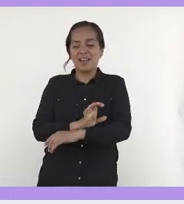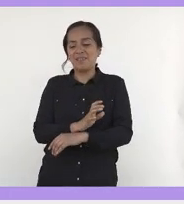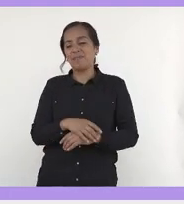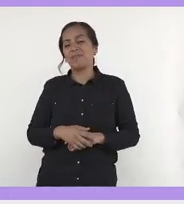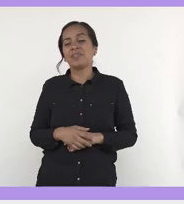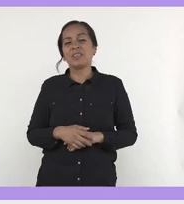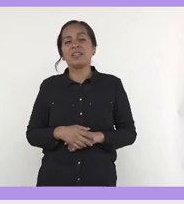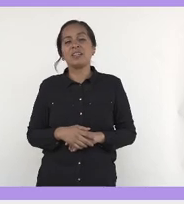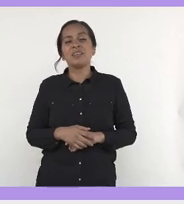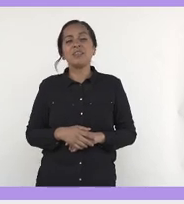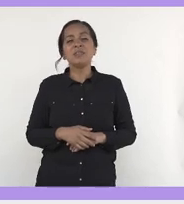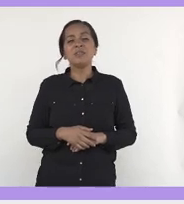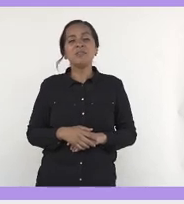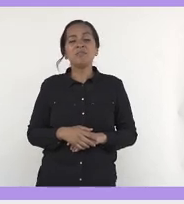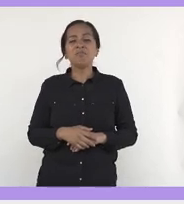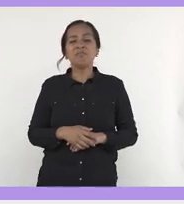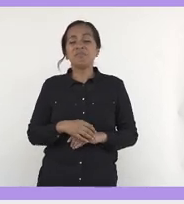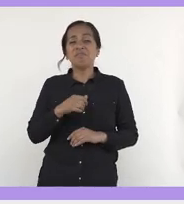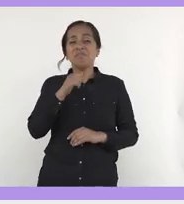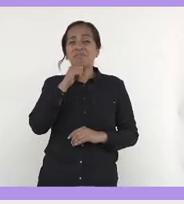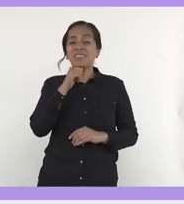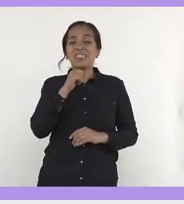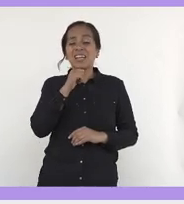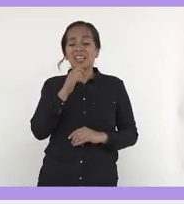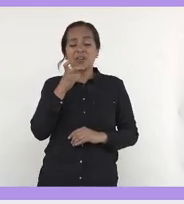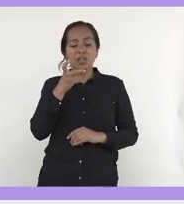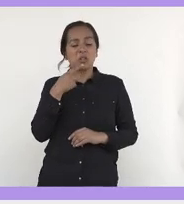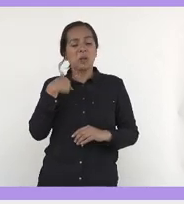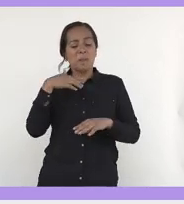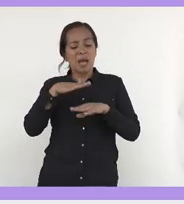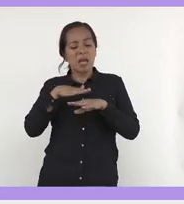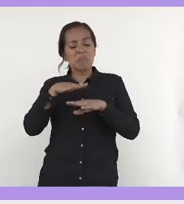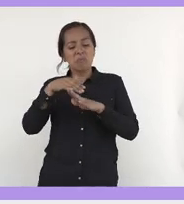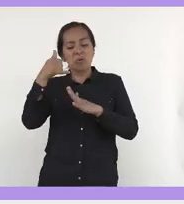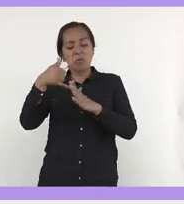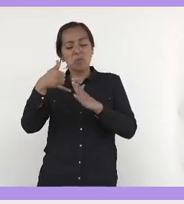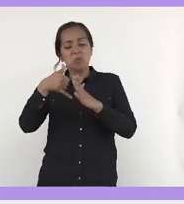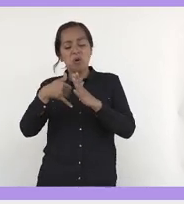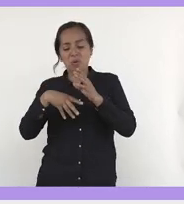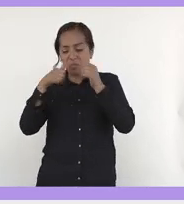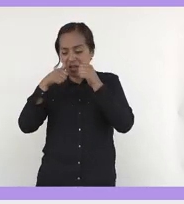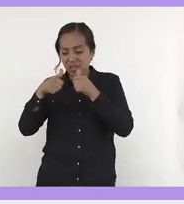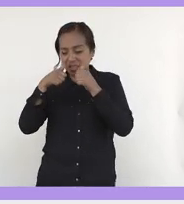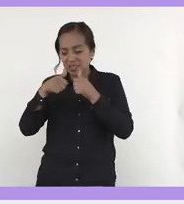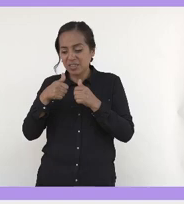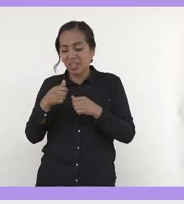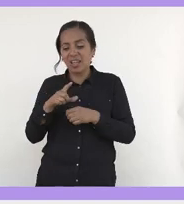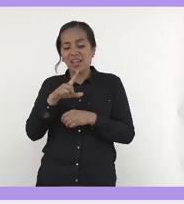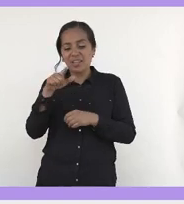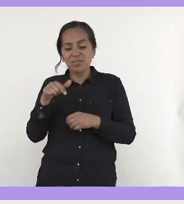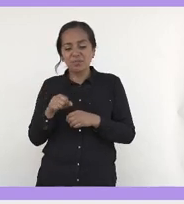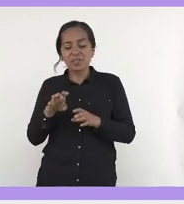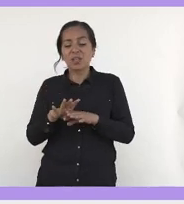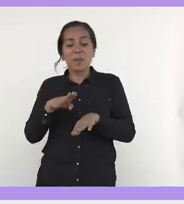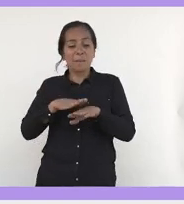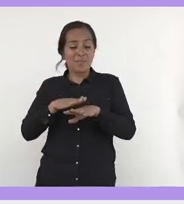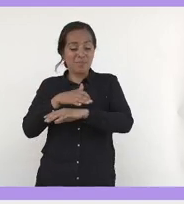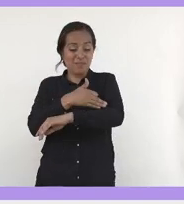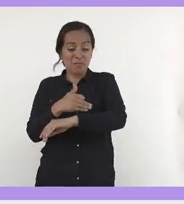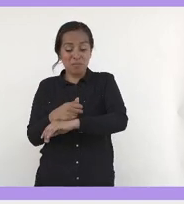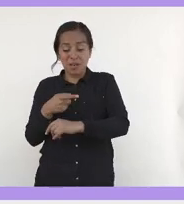futuro y nada desde ahí como que me clavé más y más y más y y empecé también a meter incluso hasta más a mi familia en el tema